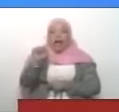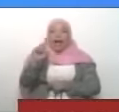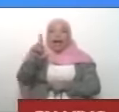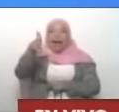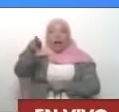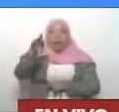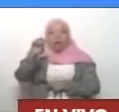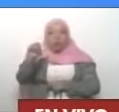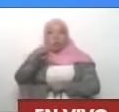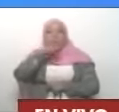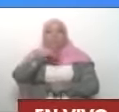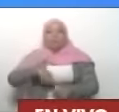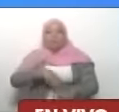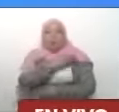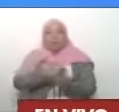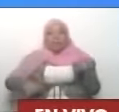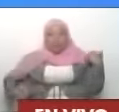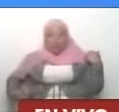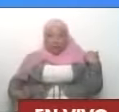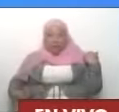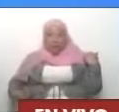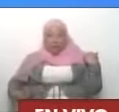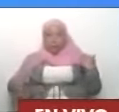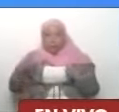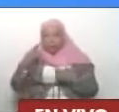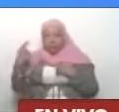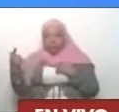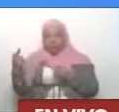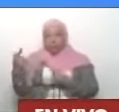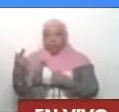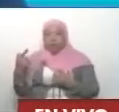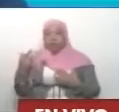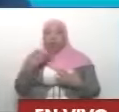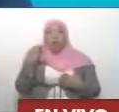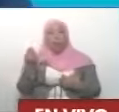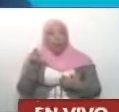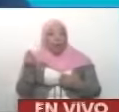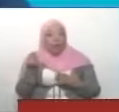Historia Simón Bolívar, de la generación